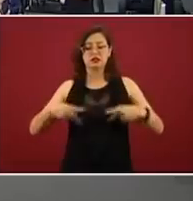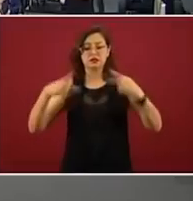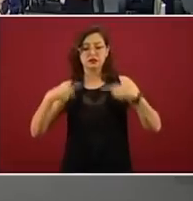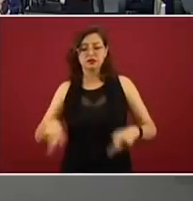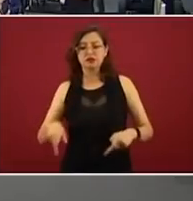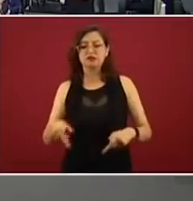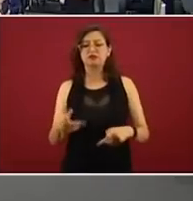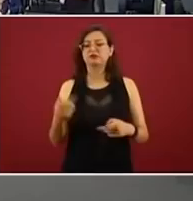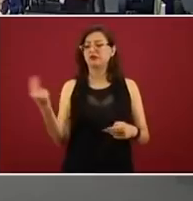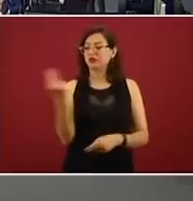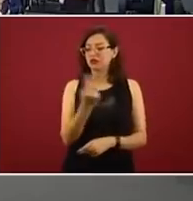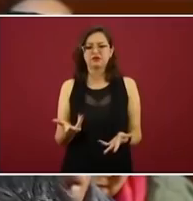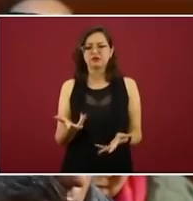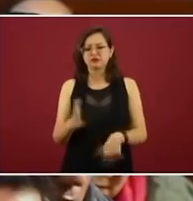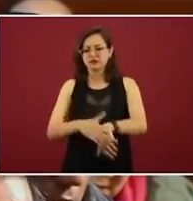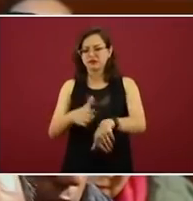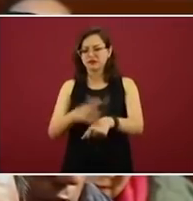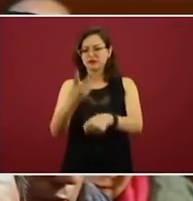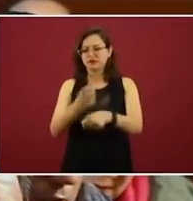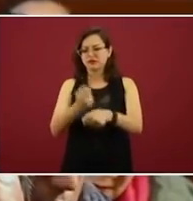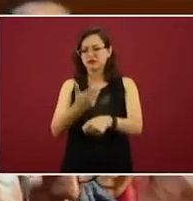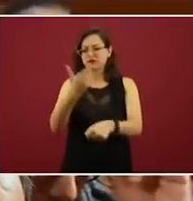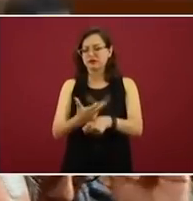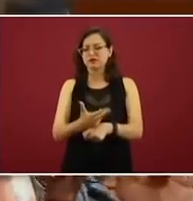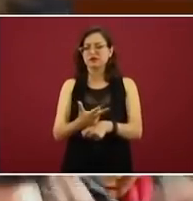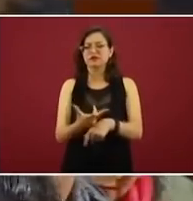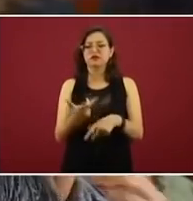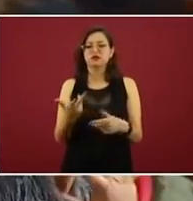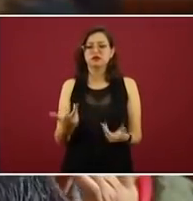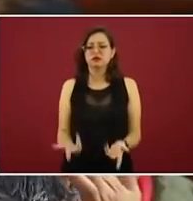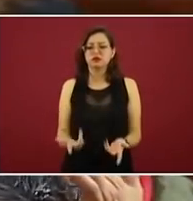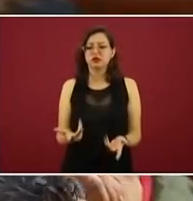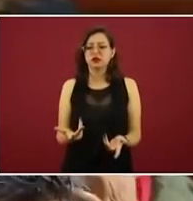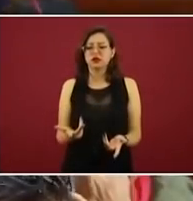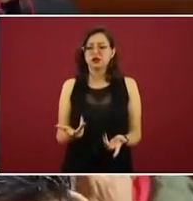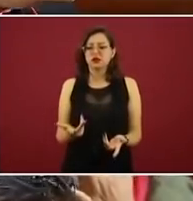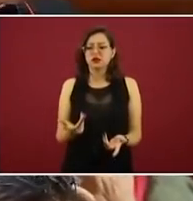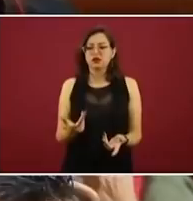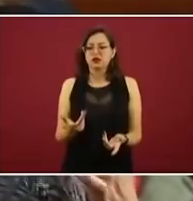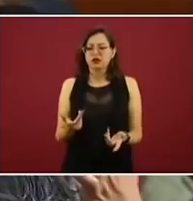me dejará mentir el señor subsecretario, el desplazamiento hacia la línea de la